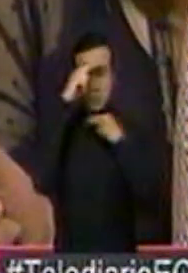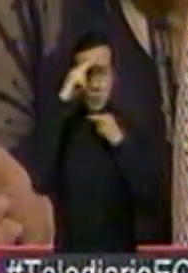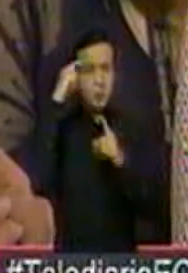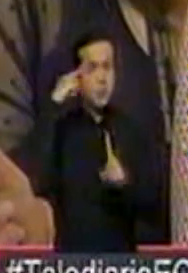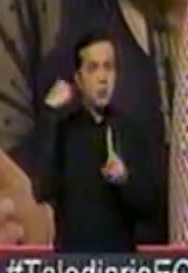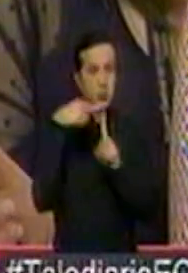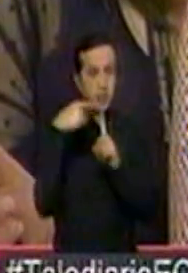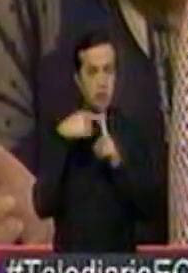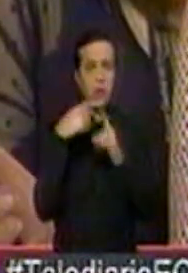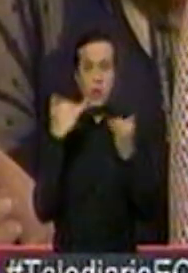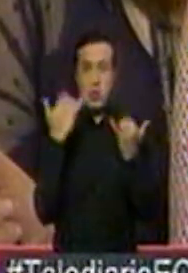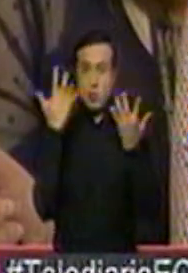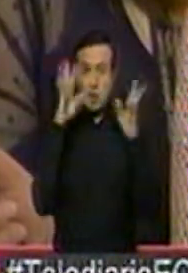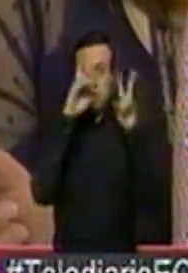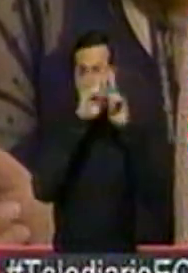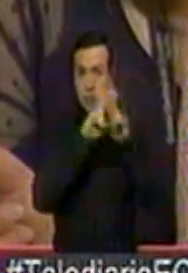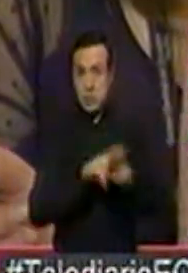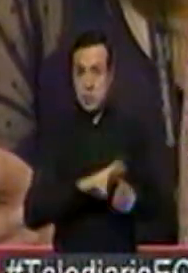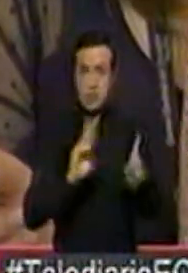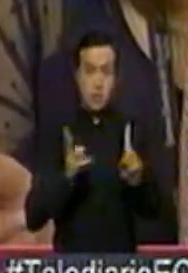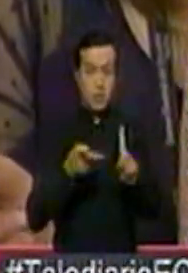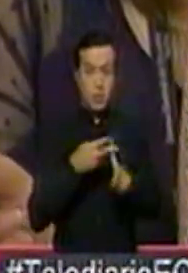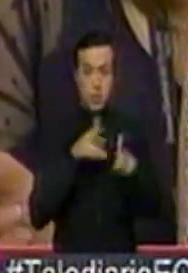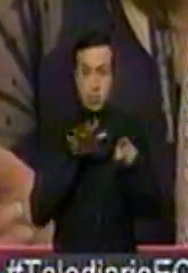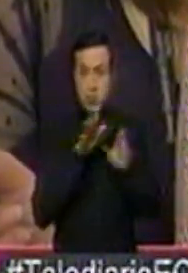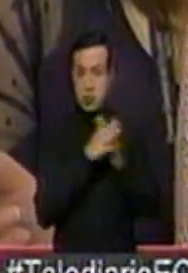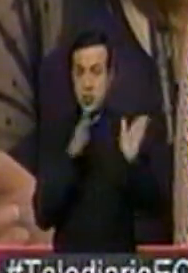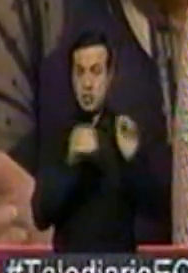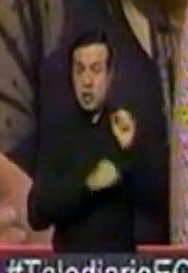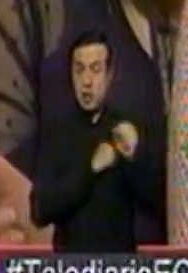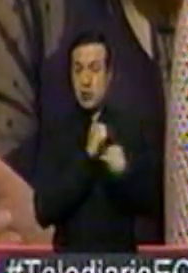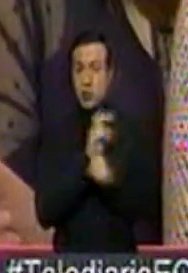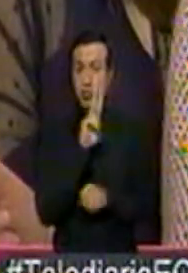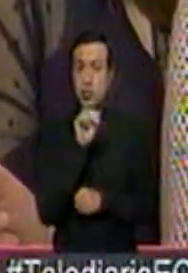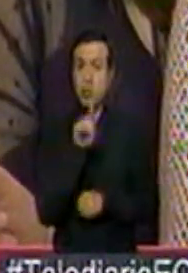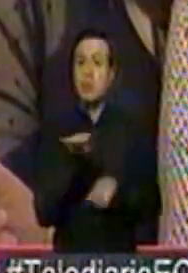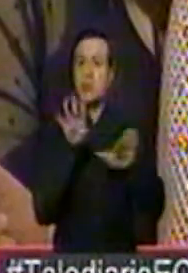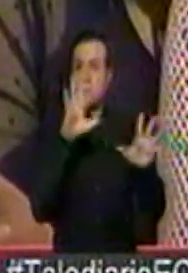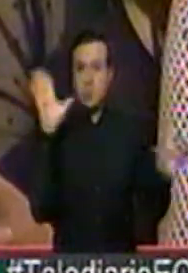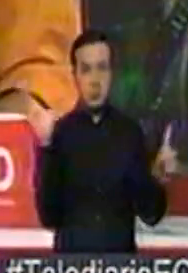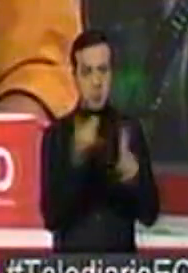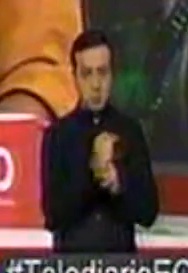es que en esta revisión, que es al segundo trimestre del 2019, todas las metas están cumplidas.